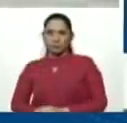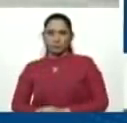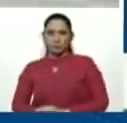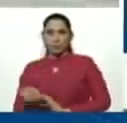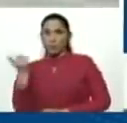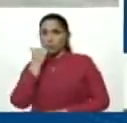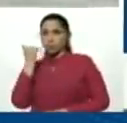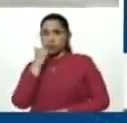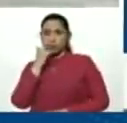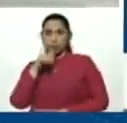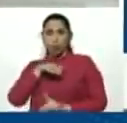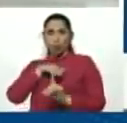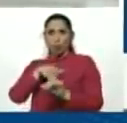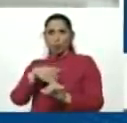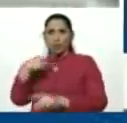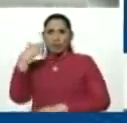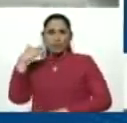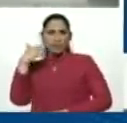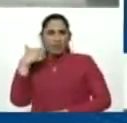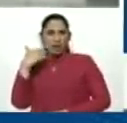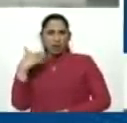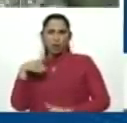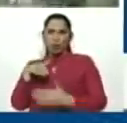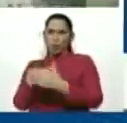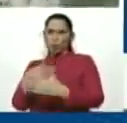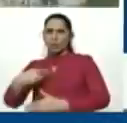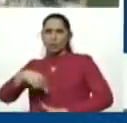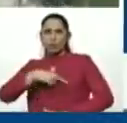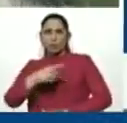Abusos contra los negros, contra nuestros hermanos